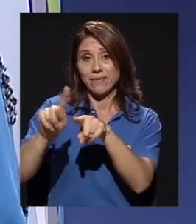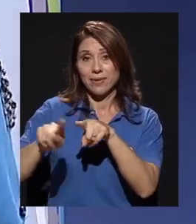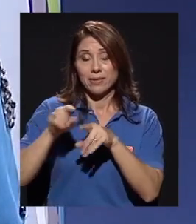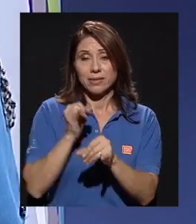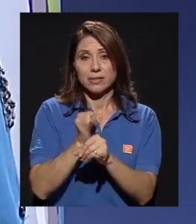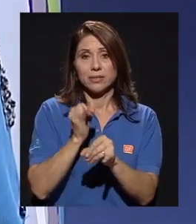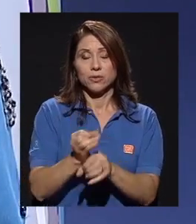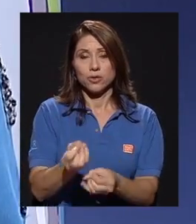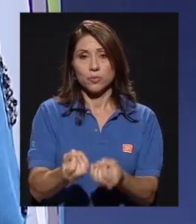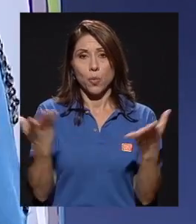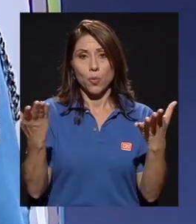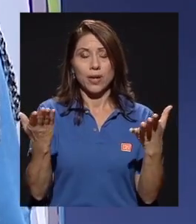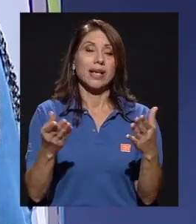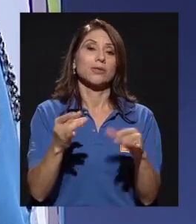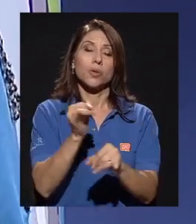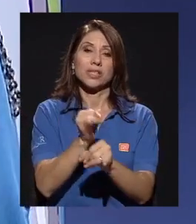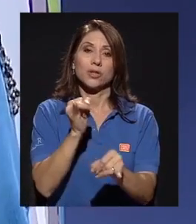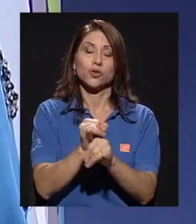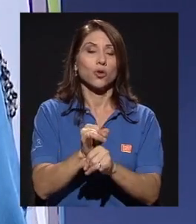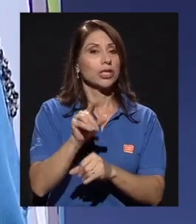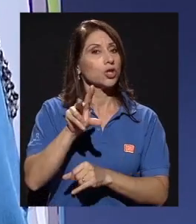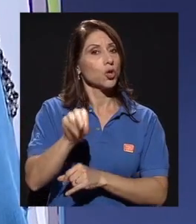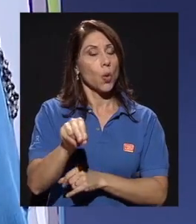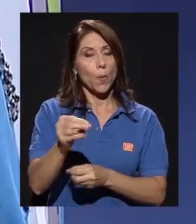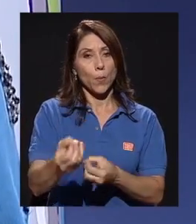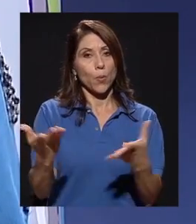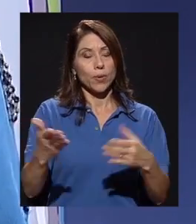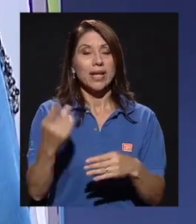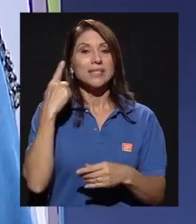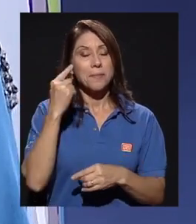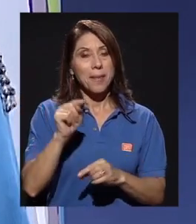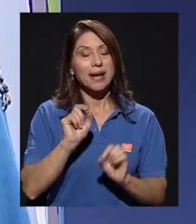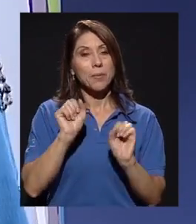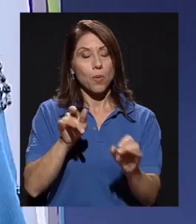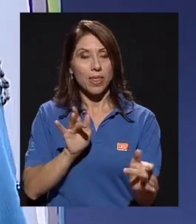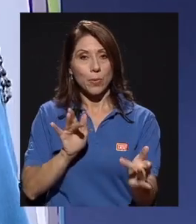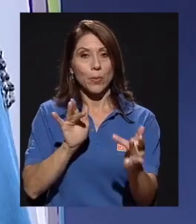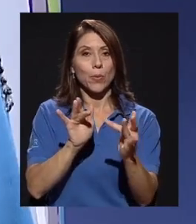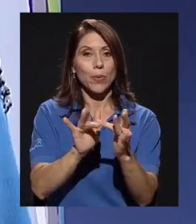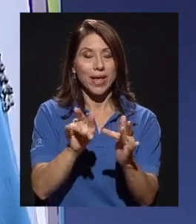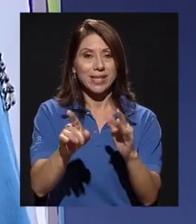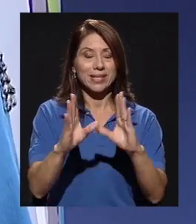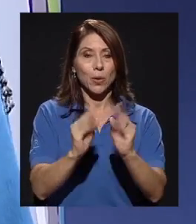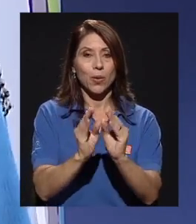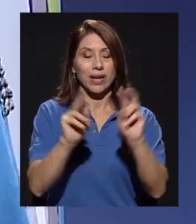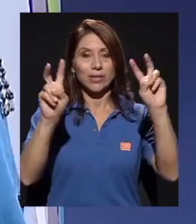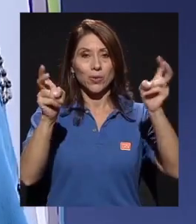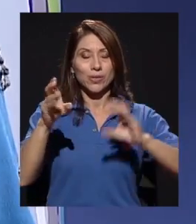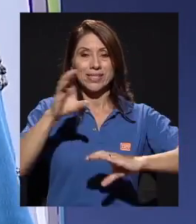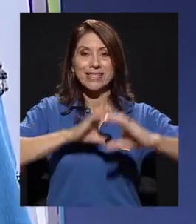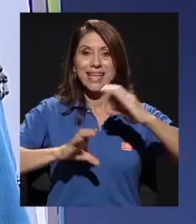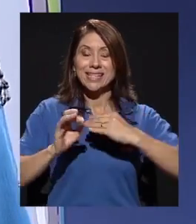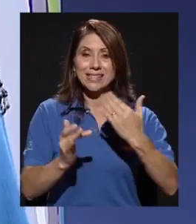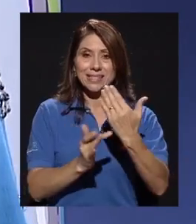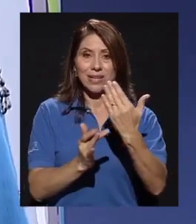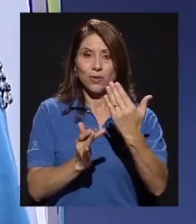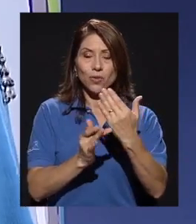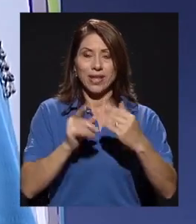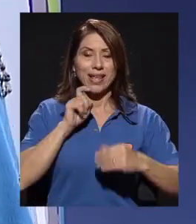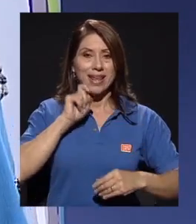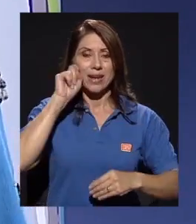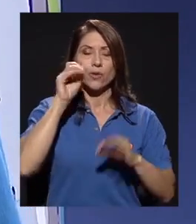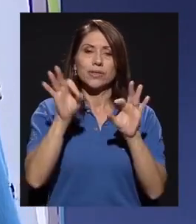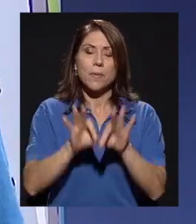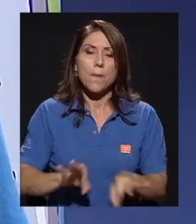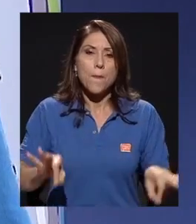instituciones públicas y no gubernamentales para que se acerquen a este congreso ciencia tecnología y género importantísimo